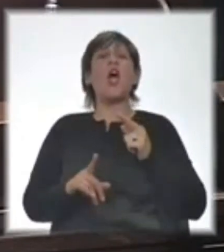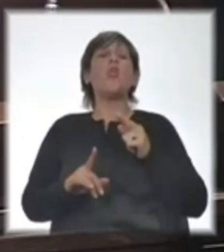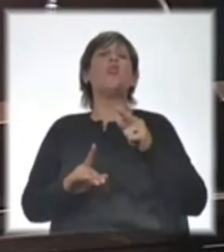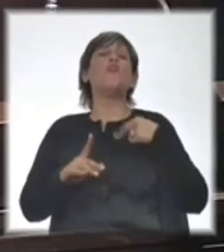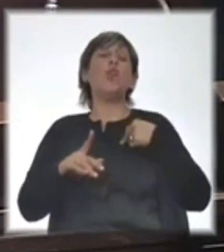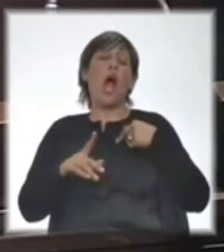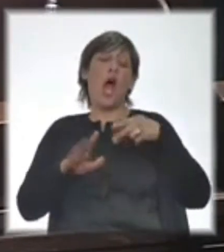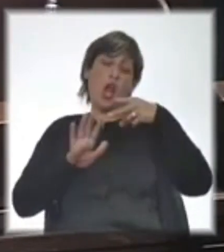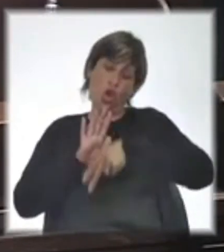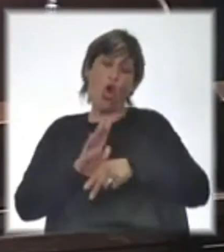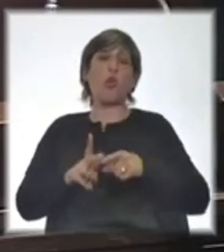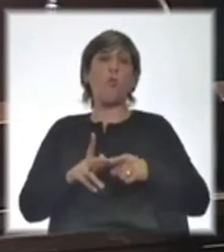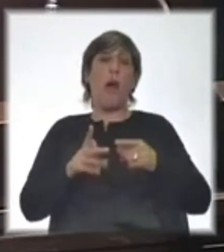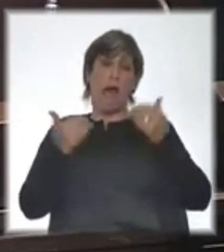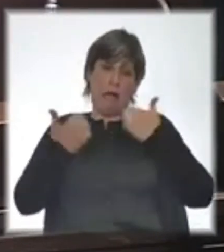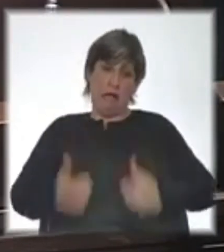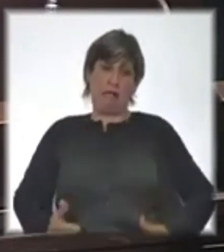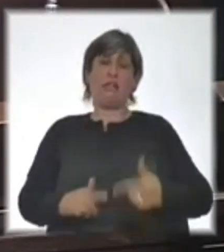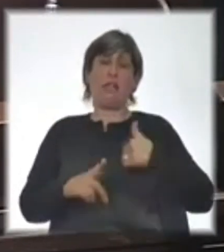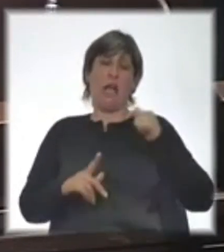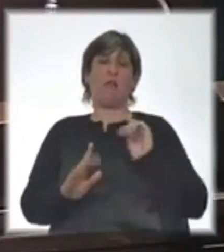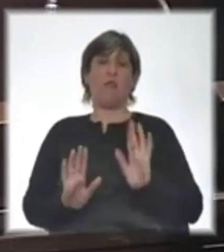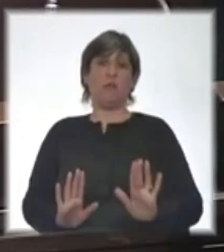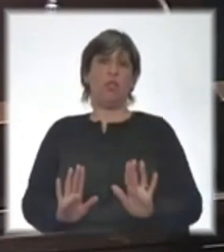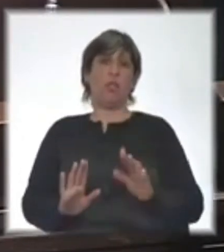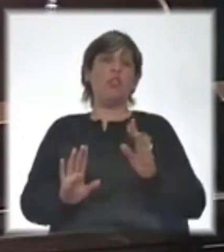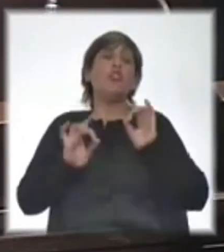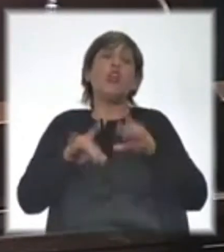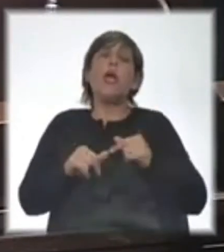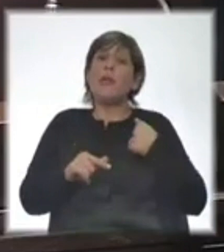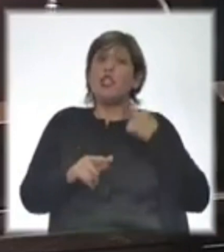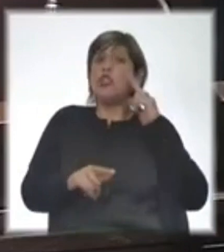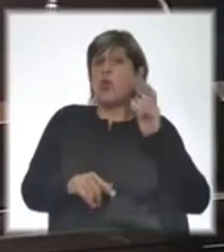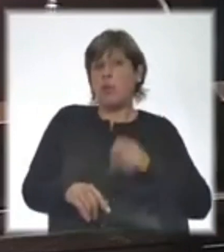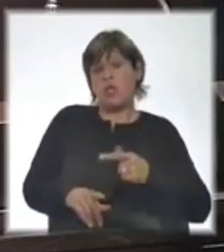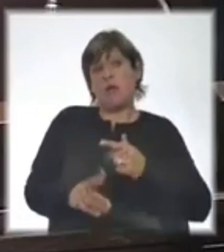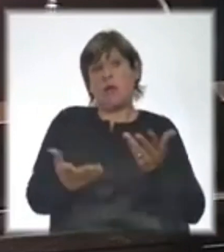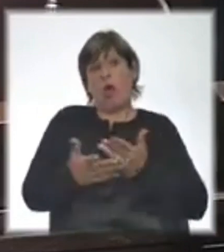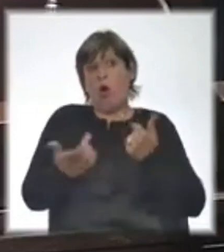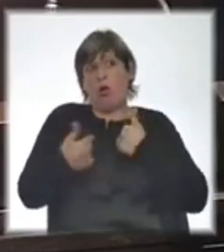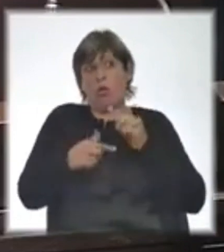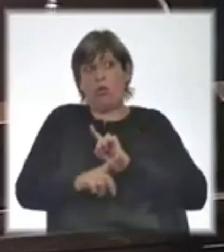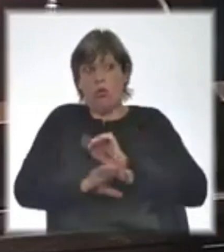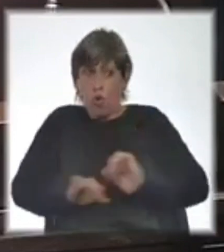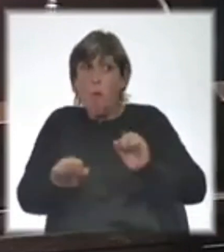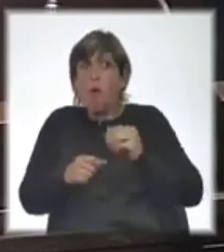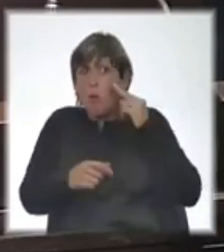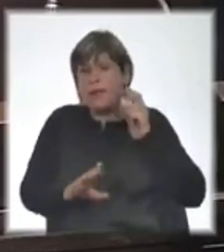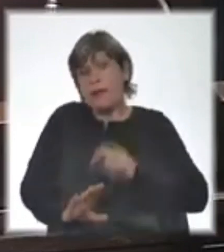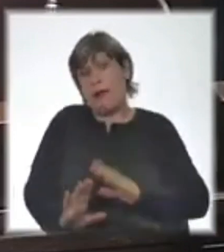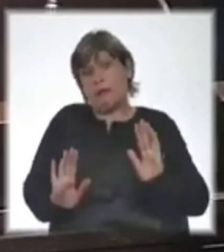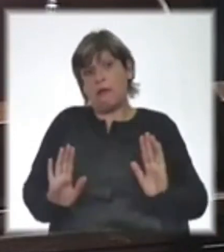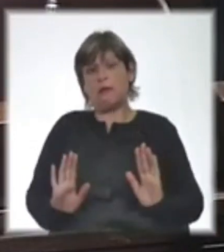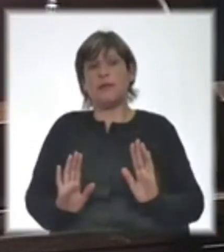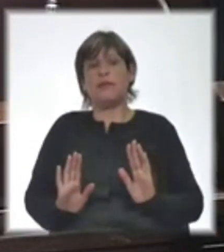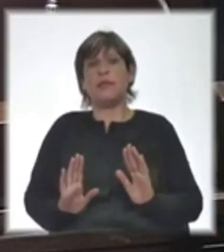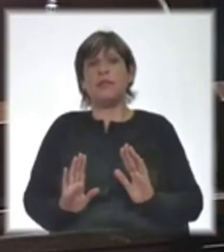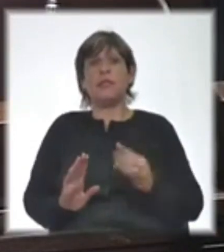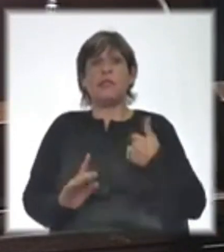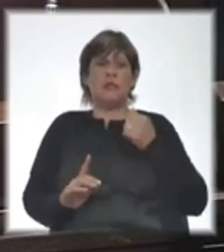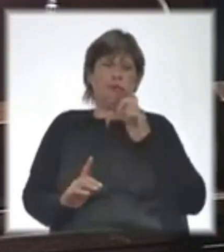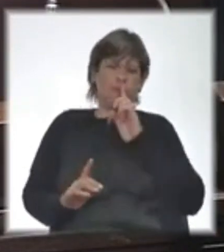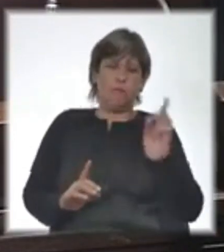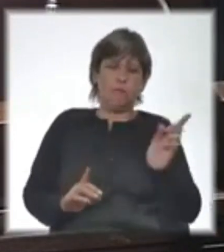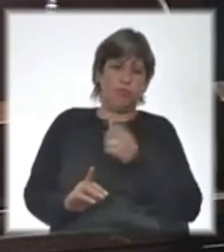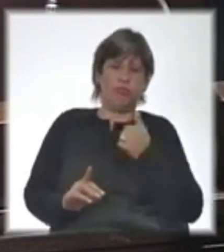moral. Yo simplemente doy una opinión. Ahora, si uno no puede opinar, porque inmediatamente